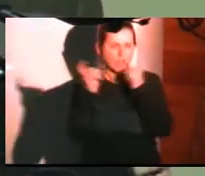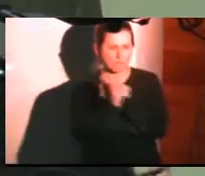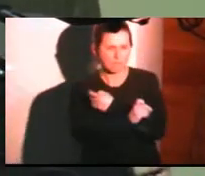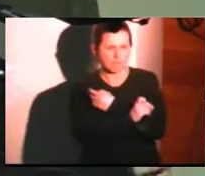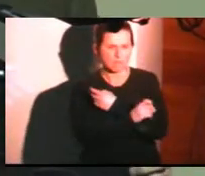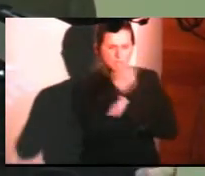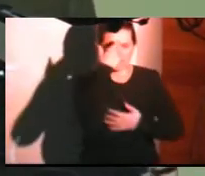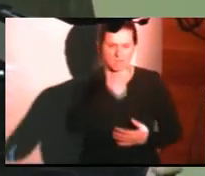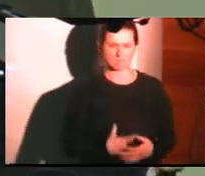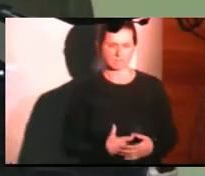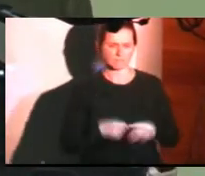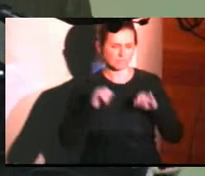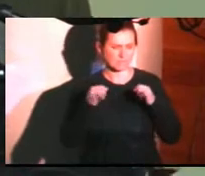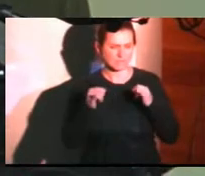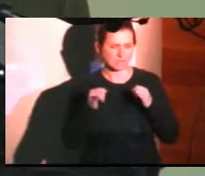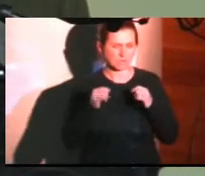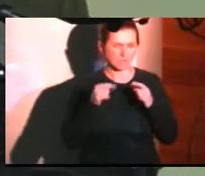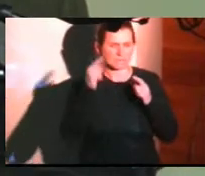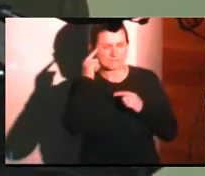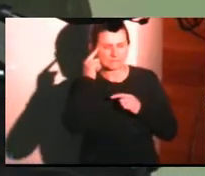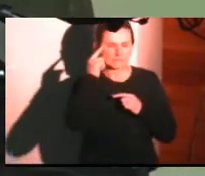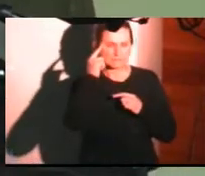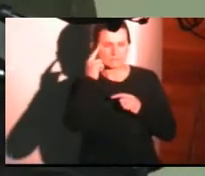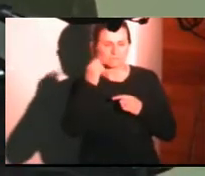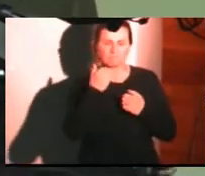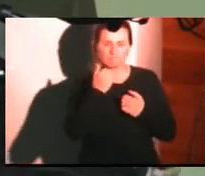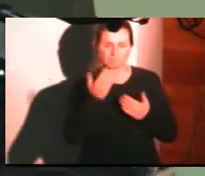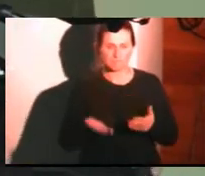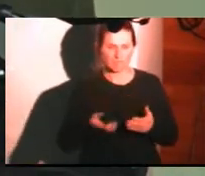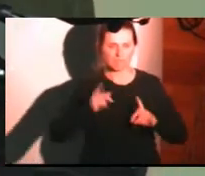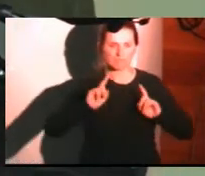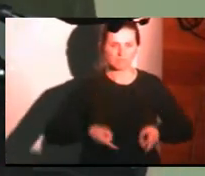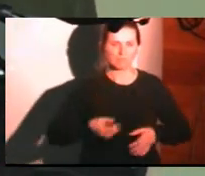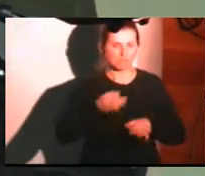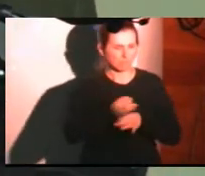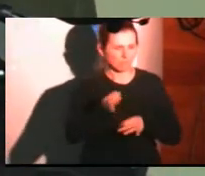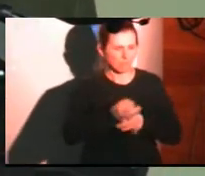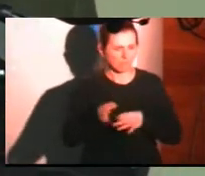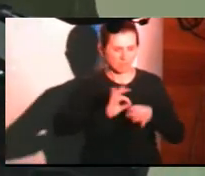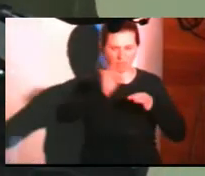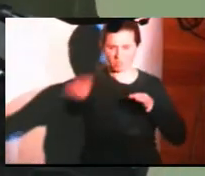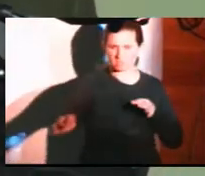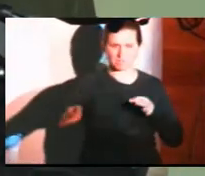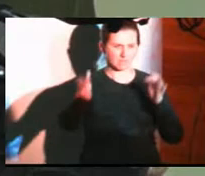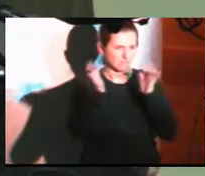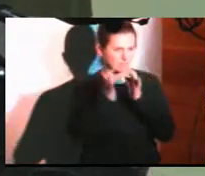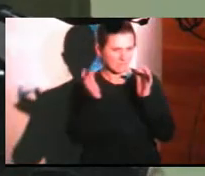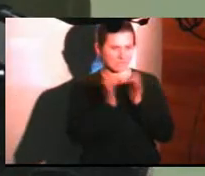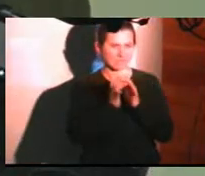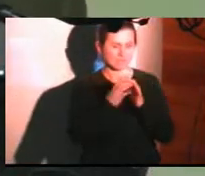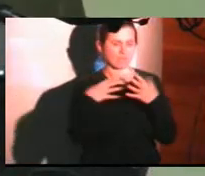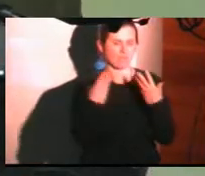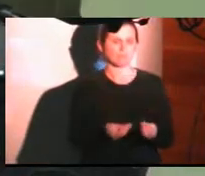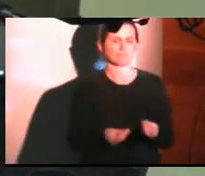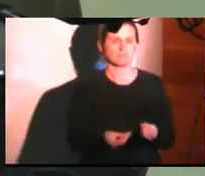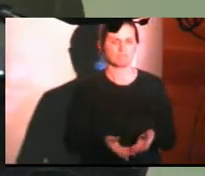De hecho, lo estamos haciendo en muchas ciudades para distintas carreras. La educación a distancia es una gran solución. ¿Y qué les voy a decir de seguridad?